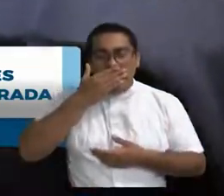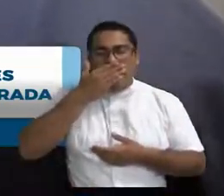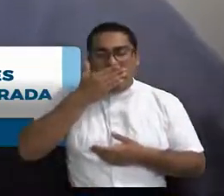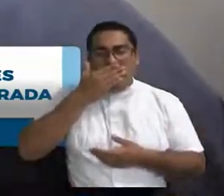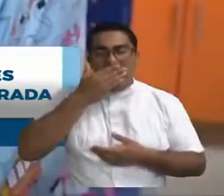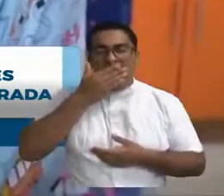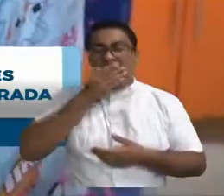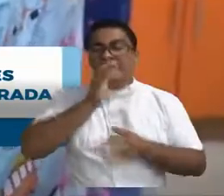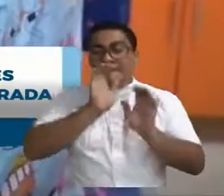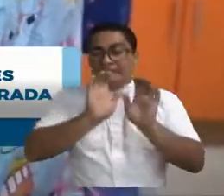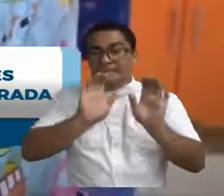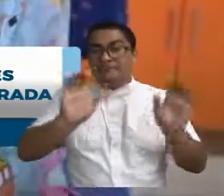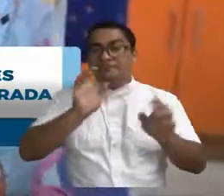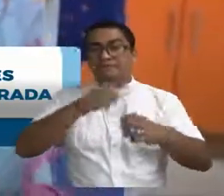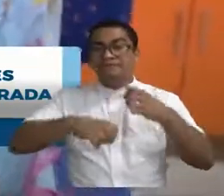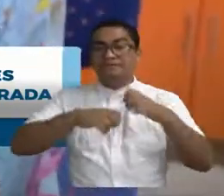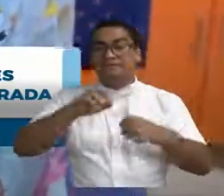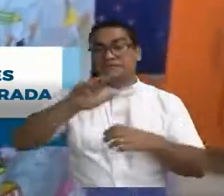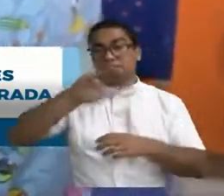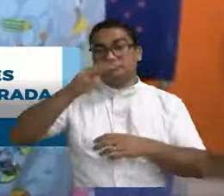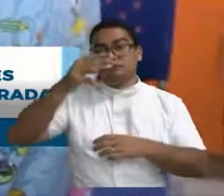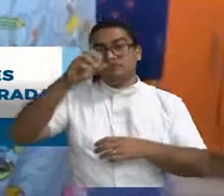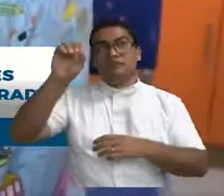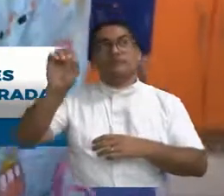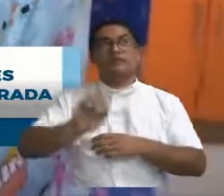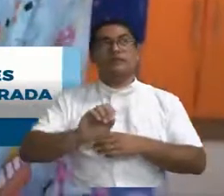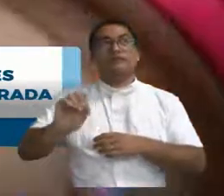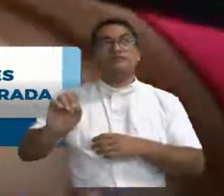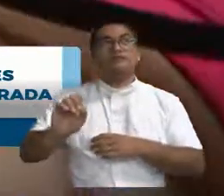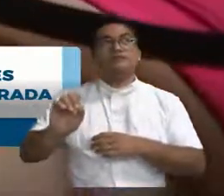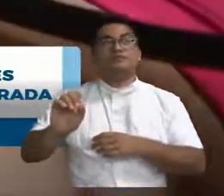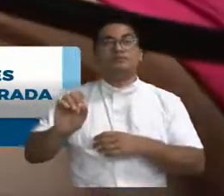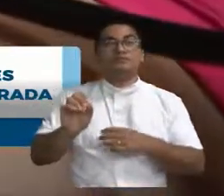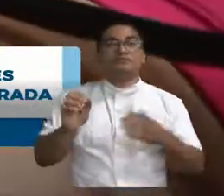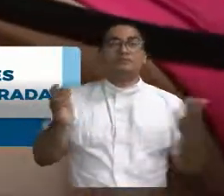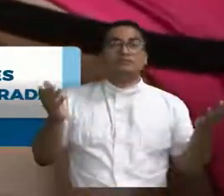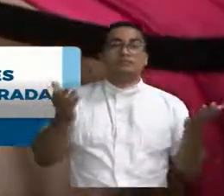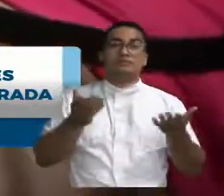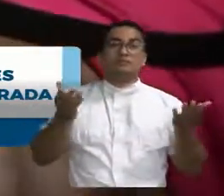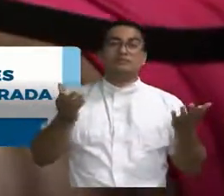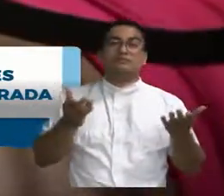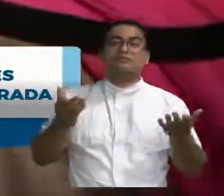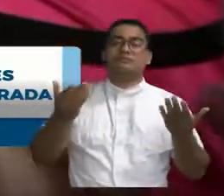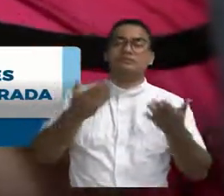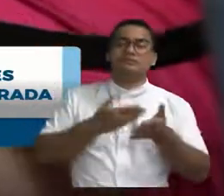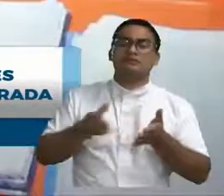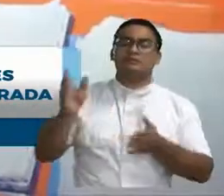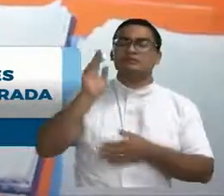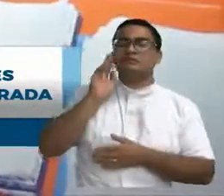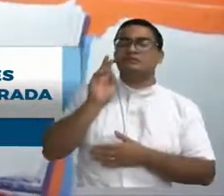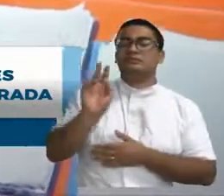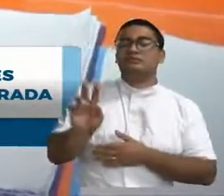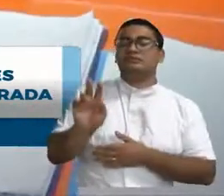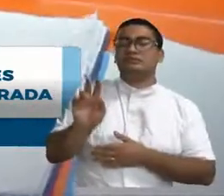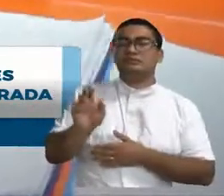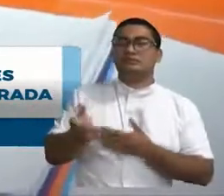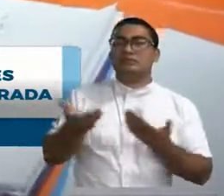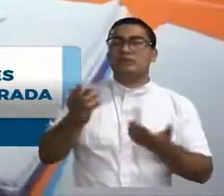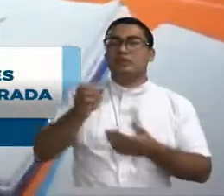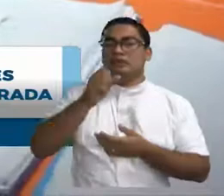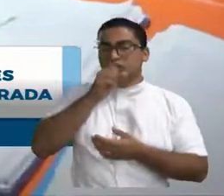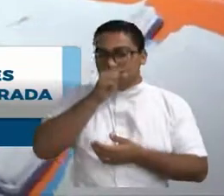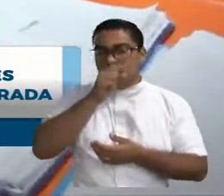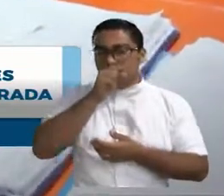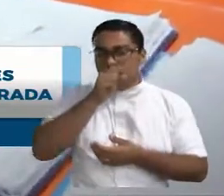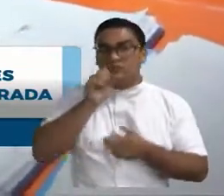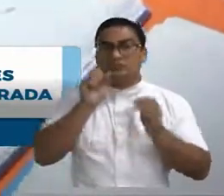un 90%, sí. Estas enfermedades se detectan fácilmente, que era lo que te mencionaba, una tos, pueden haber